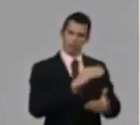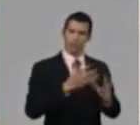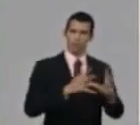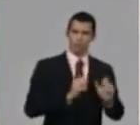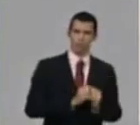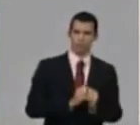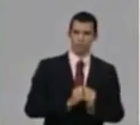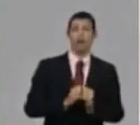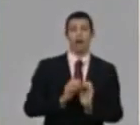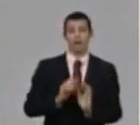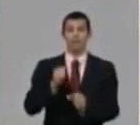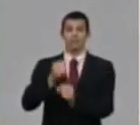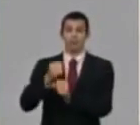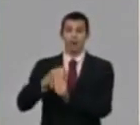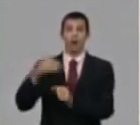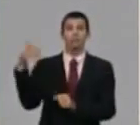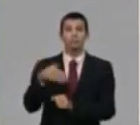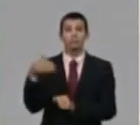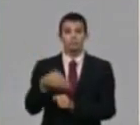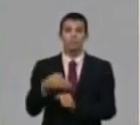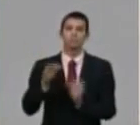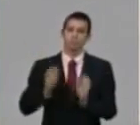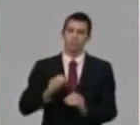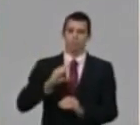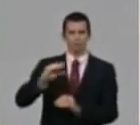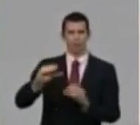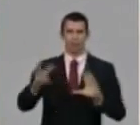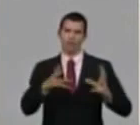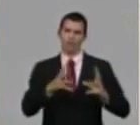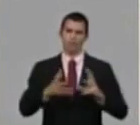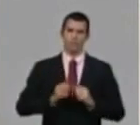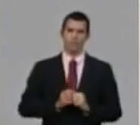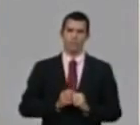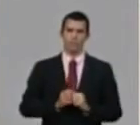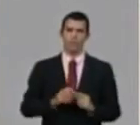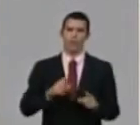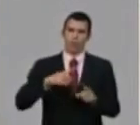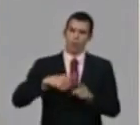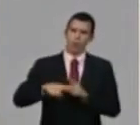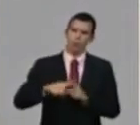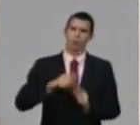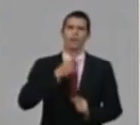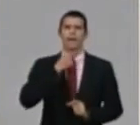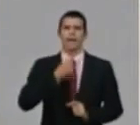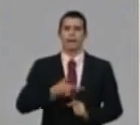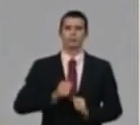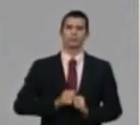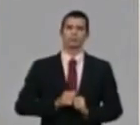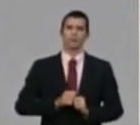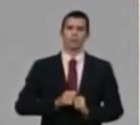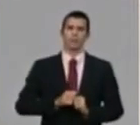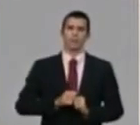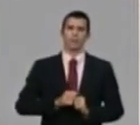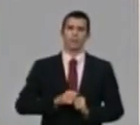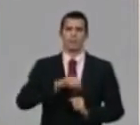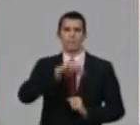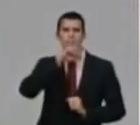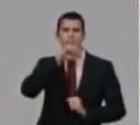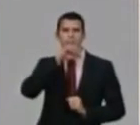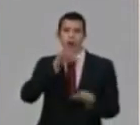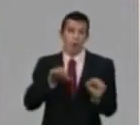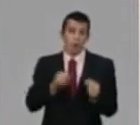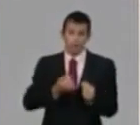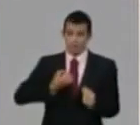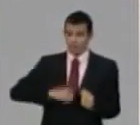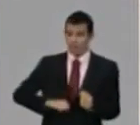o por padecer de alguna enfermedad, incluso las madres, los hijos han sido suspendidos los estudios, ¿no?, en los centros